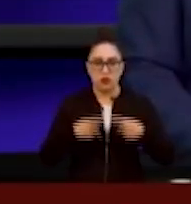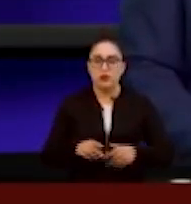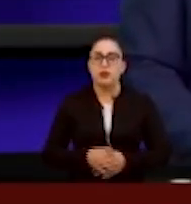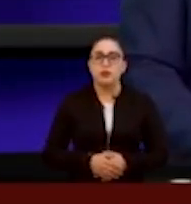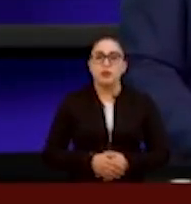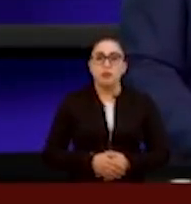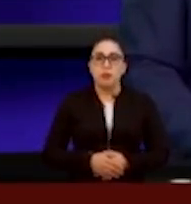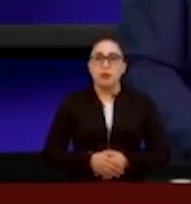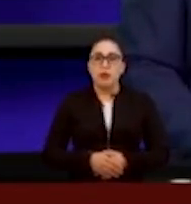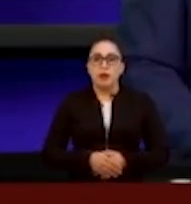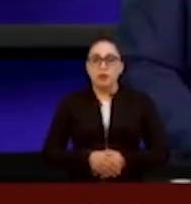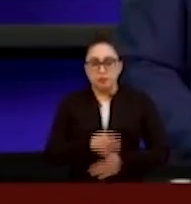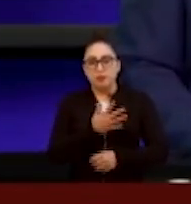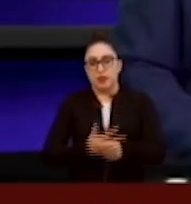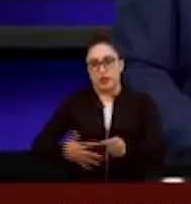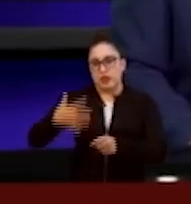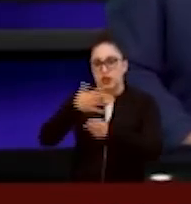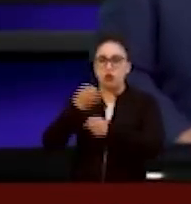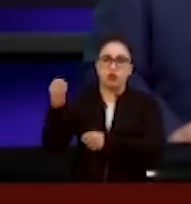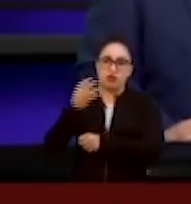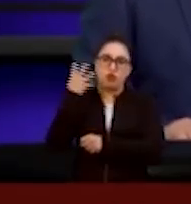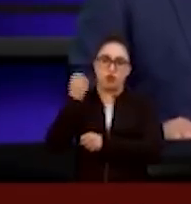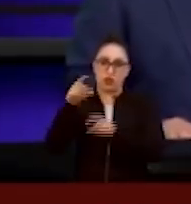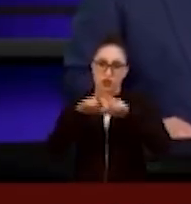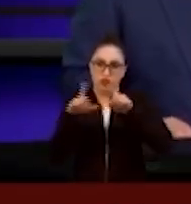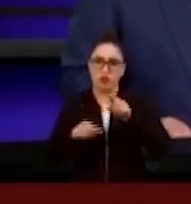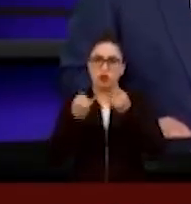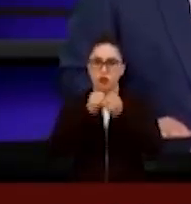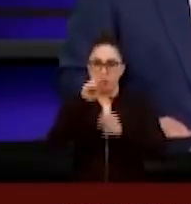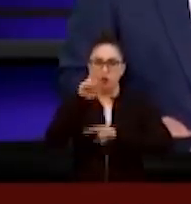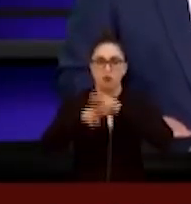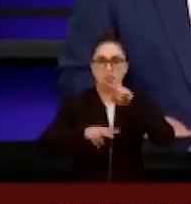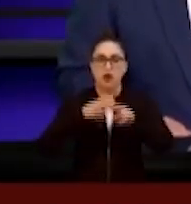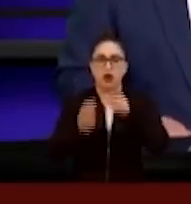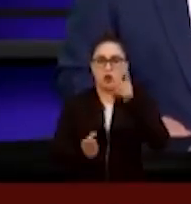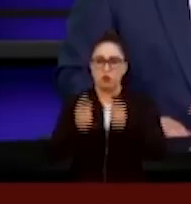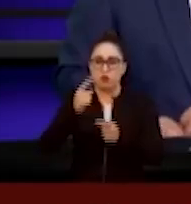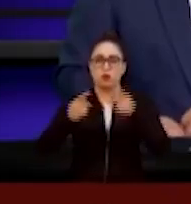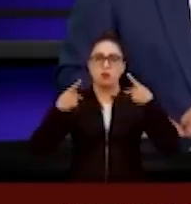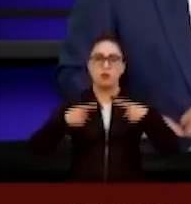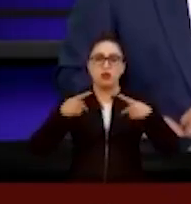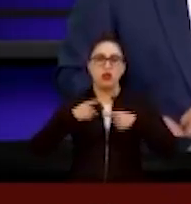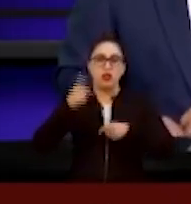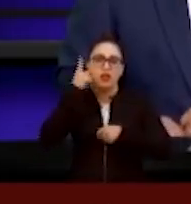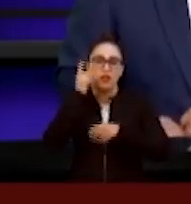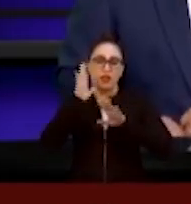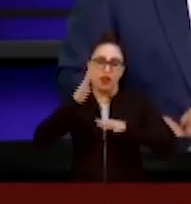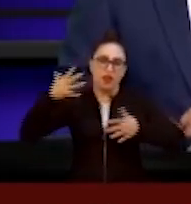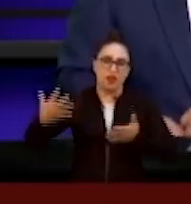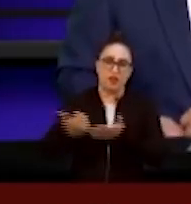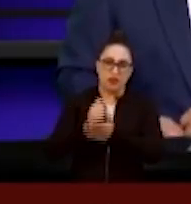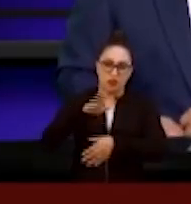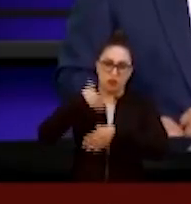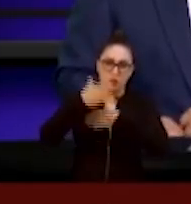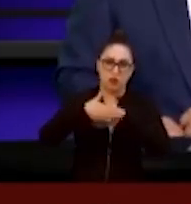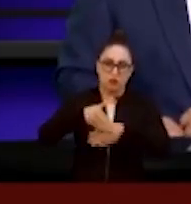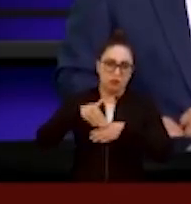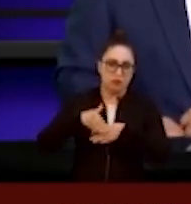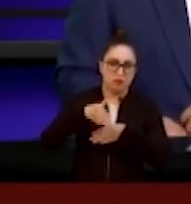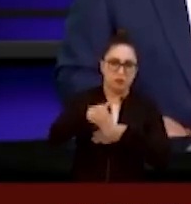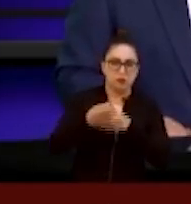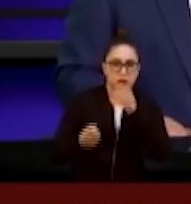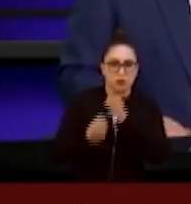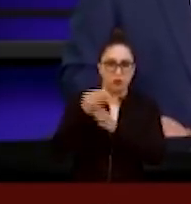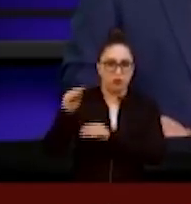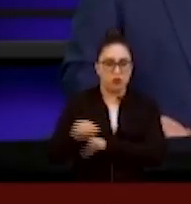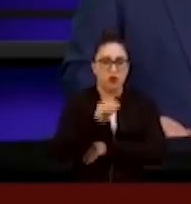En este quinto diálogo nacional también participaron legisladores virtualmente electos, quienes aseveraron que es necesario que la ciudadanía conozca los perfiles